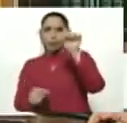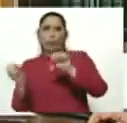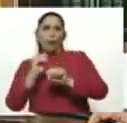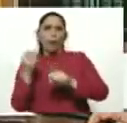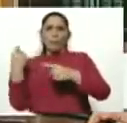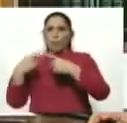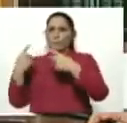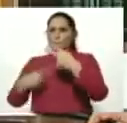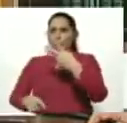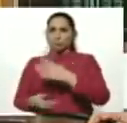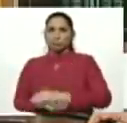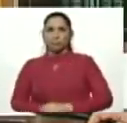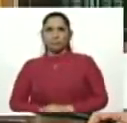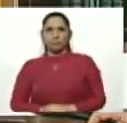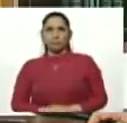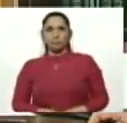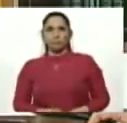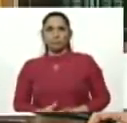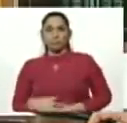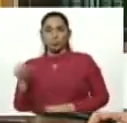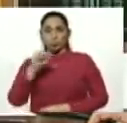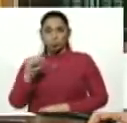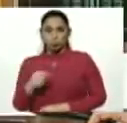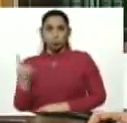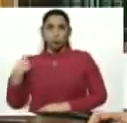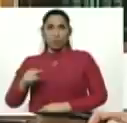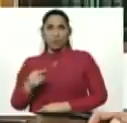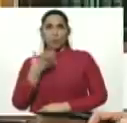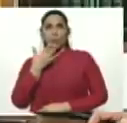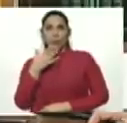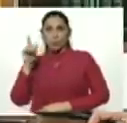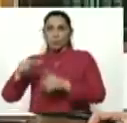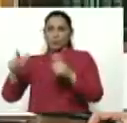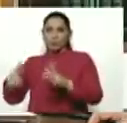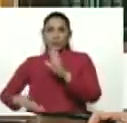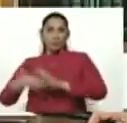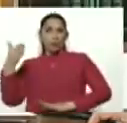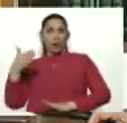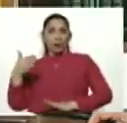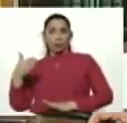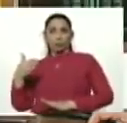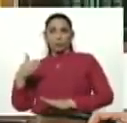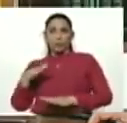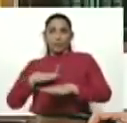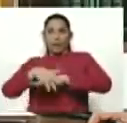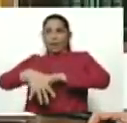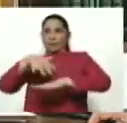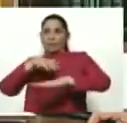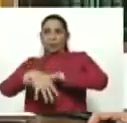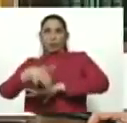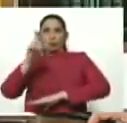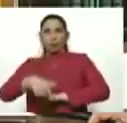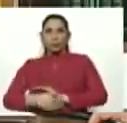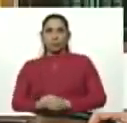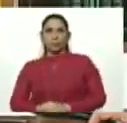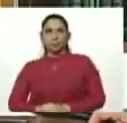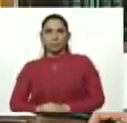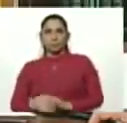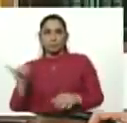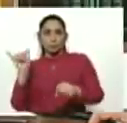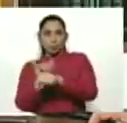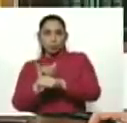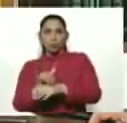Valera. Y por el sur tenemos casos graves, se fueron a Delta Macuro directo, a Sucre, a